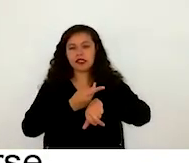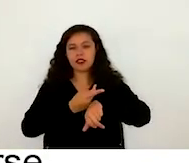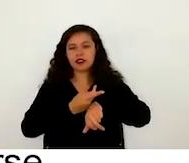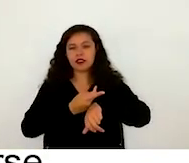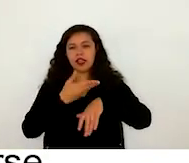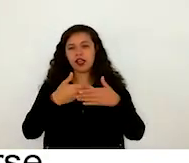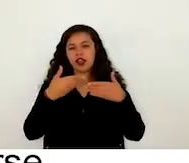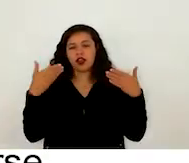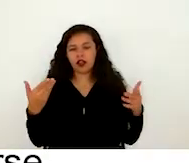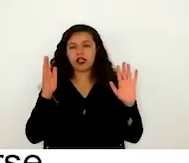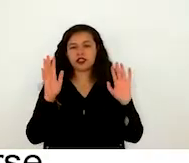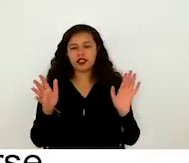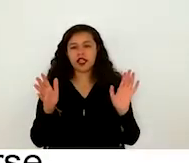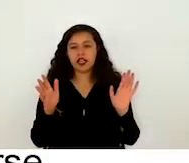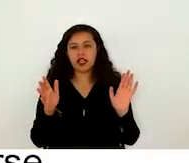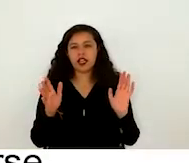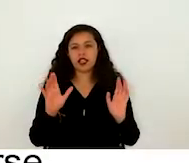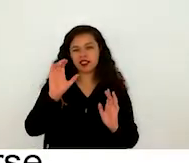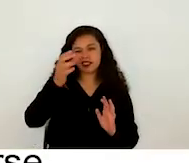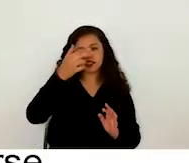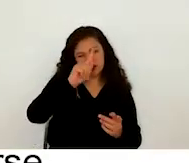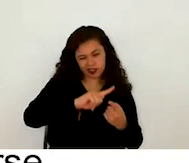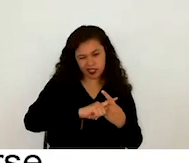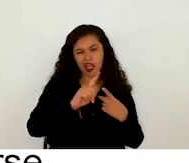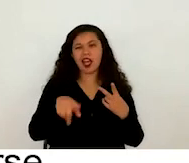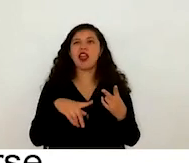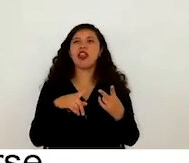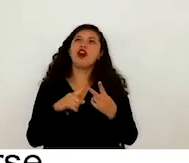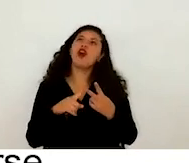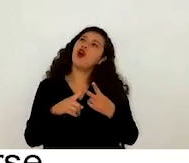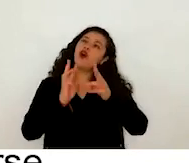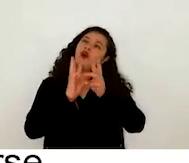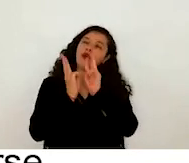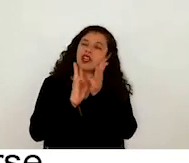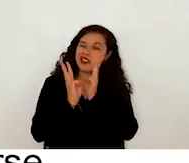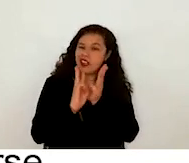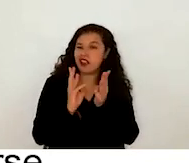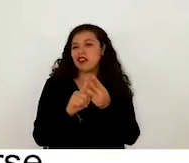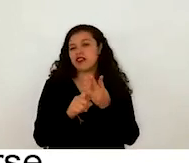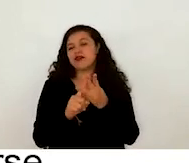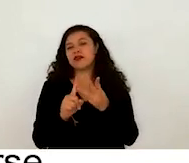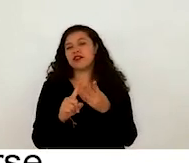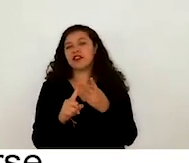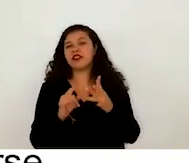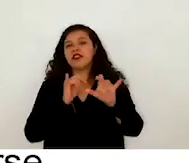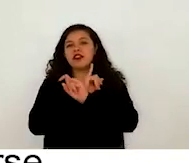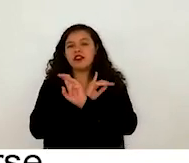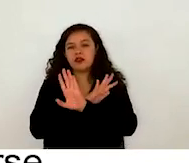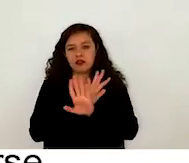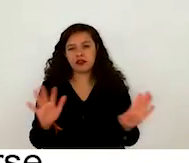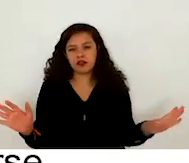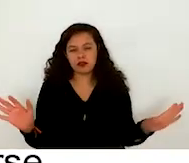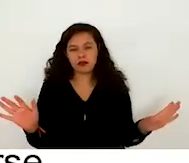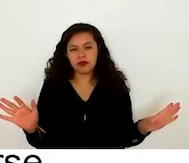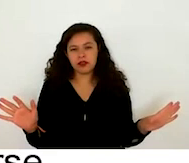día con esta cuestión del chat o con esta cuestión del whatsapp muchas muchas de la información viene a